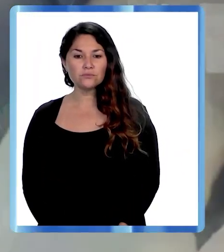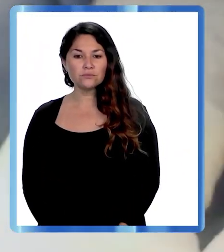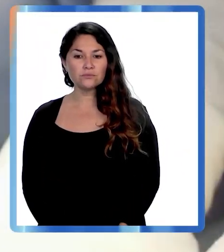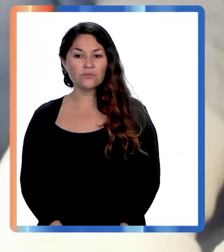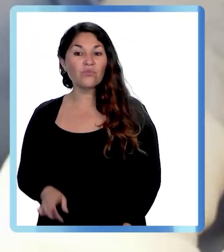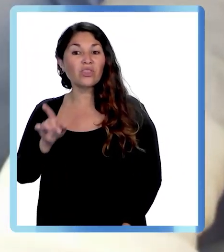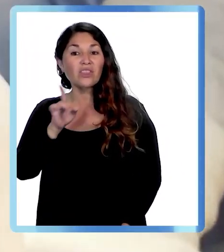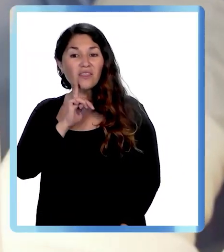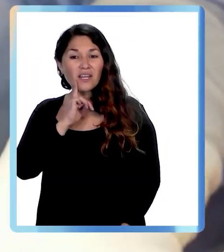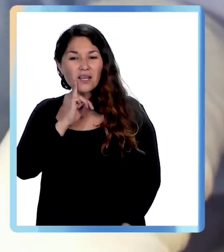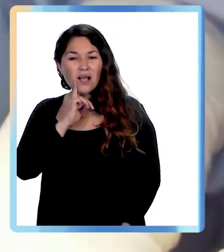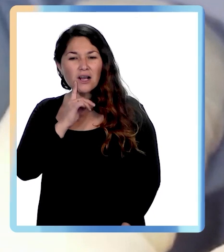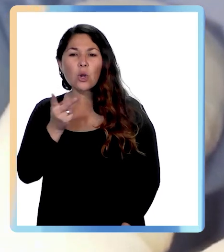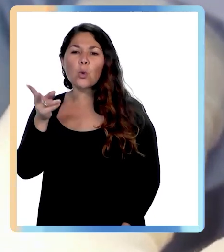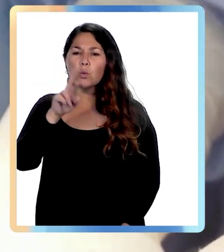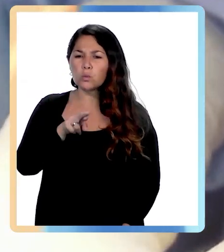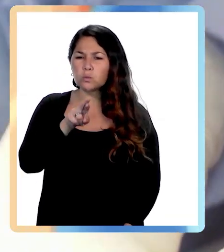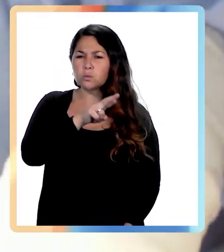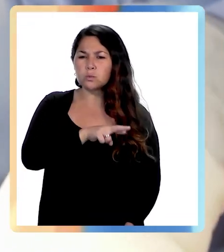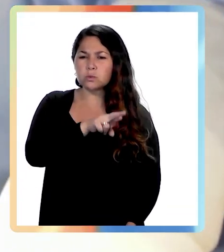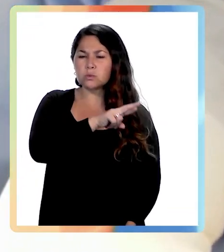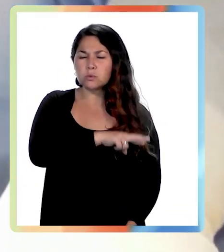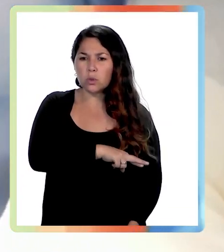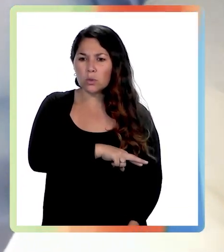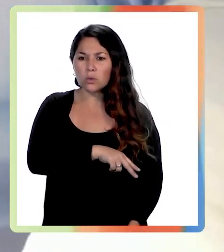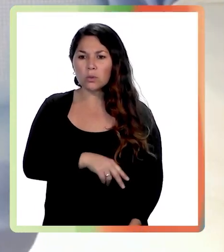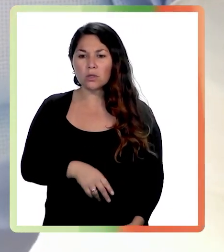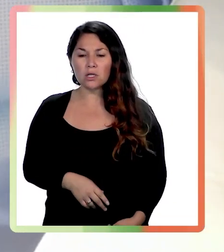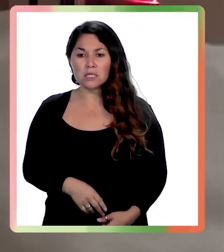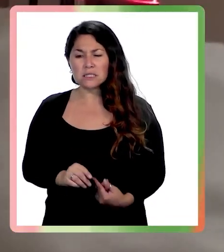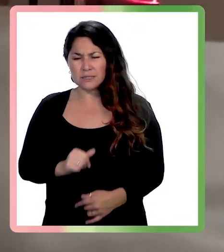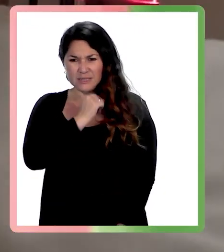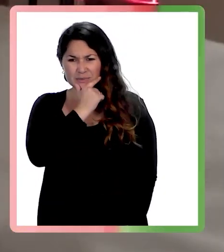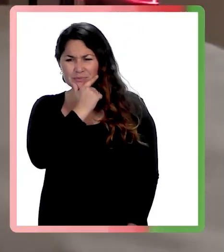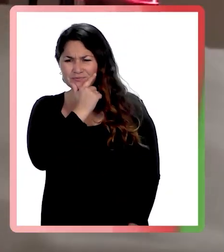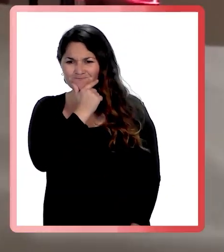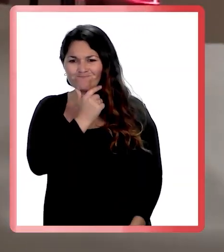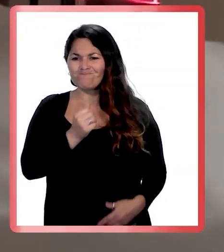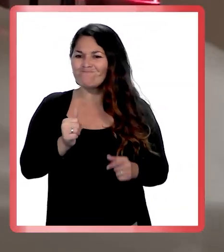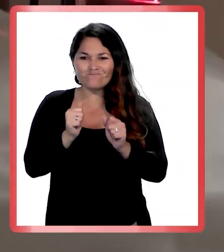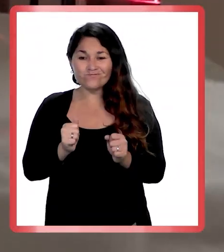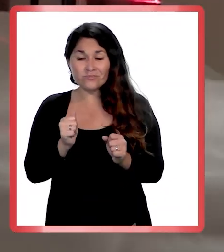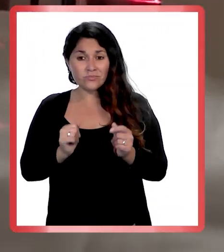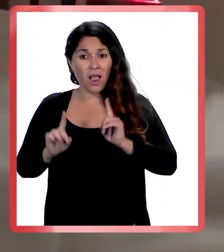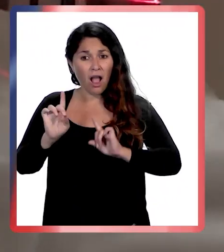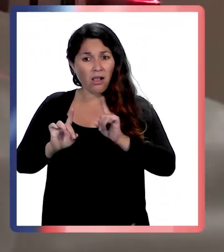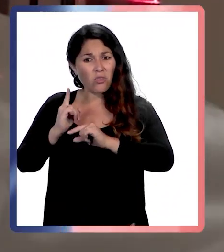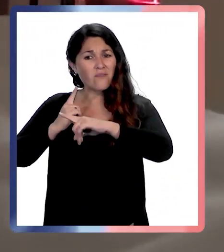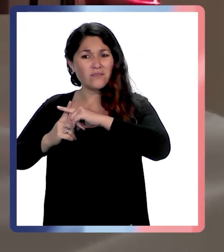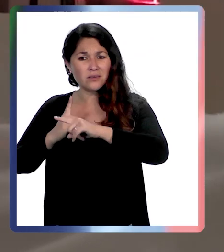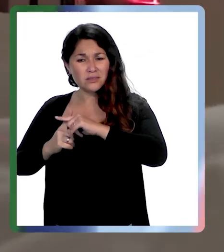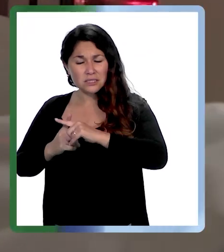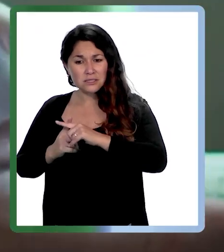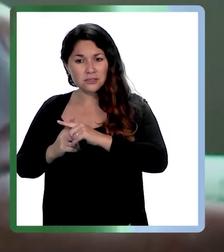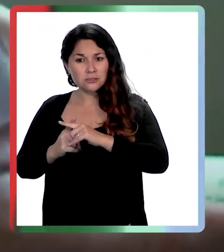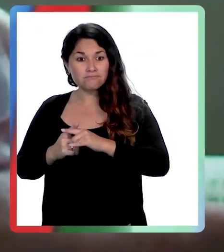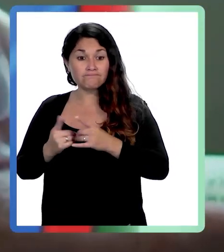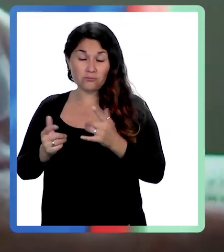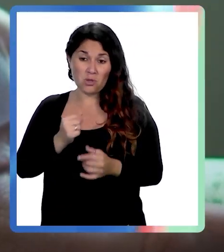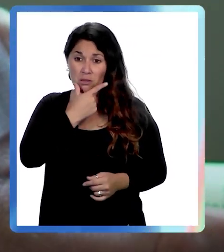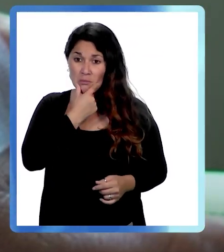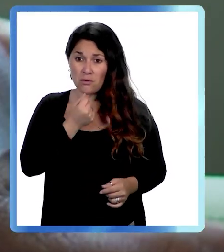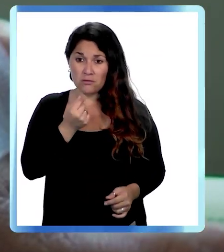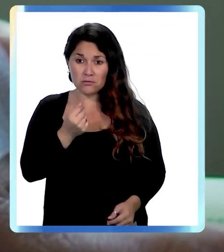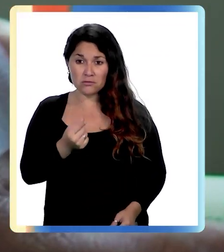que es policonsultante, la mayoría de las veces la sospecha que puede tener algo más allá de algo benigno va a ser probablemente